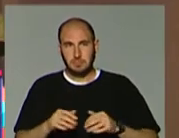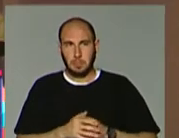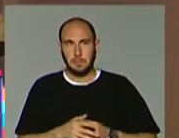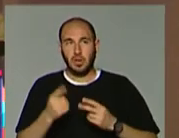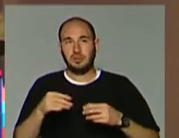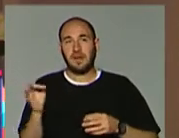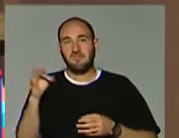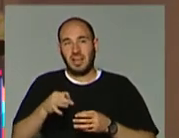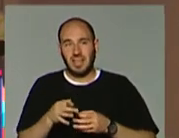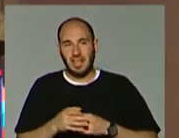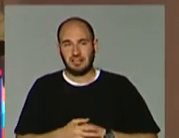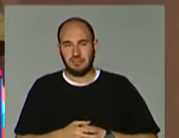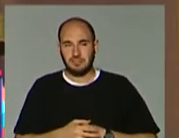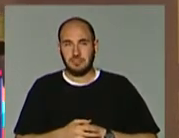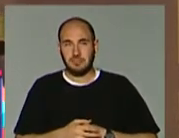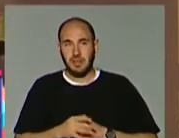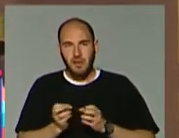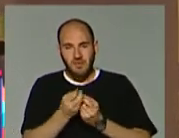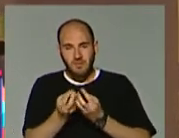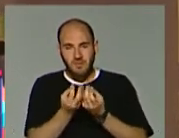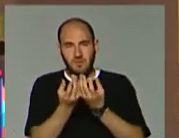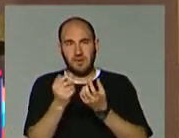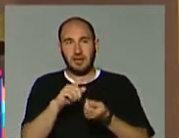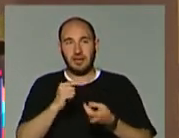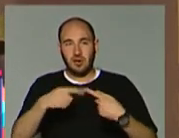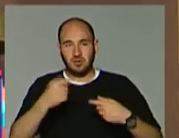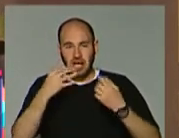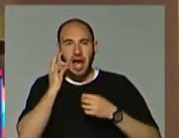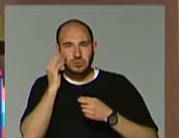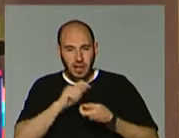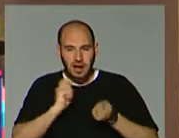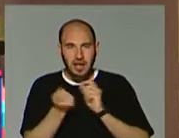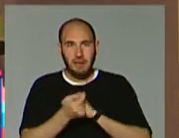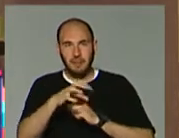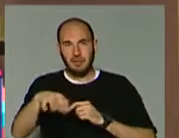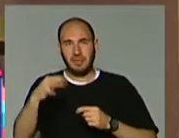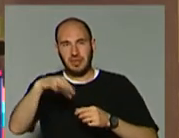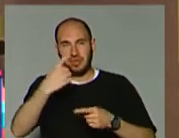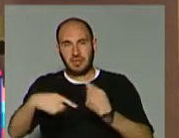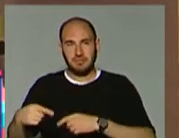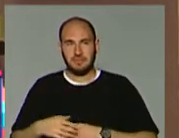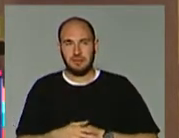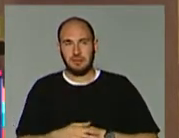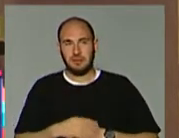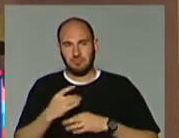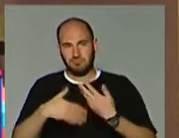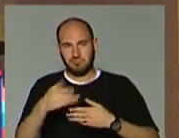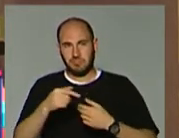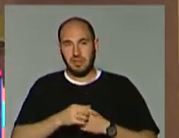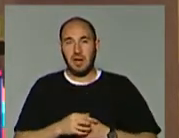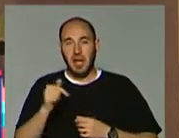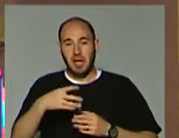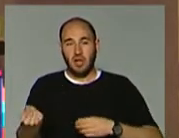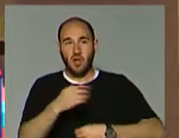cultivo de bacterias que fermenta y transforma azúcar en celulosa en distintas infusiones, se cultiva. Y cuando